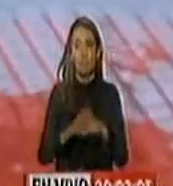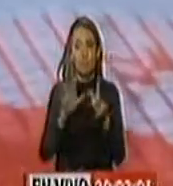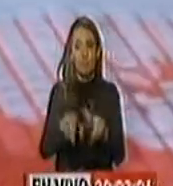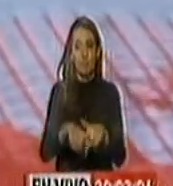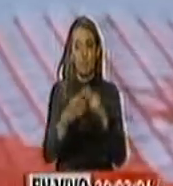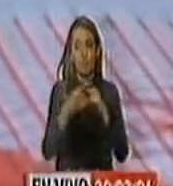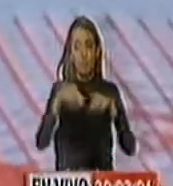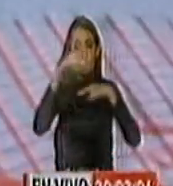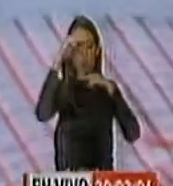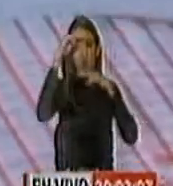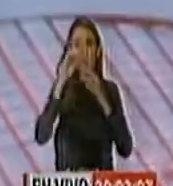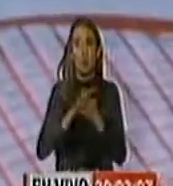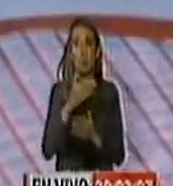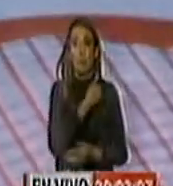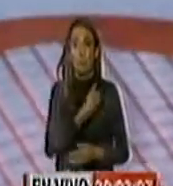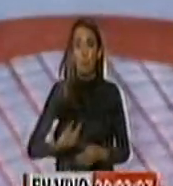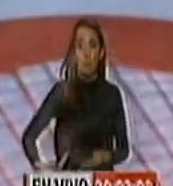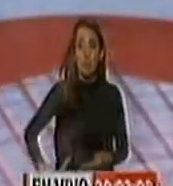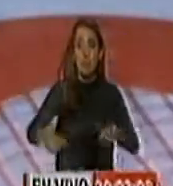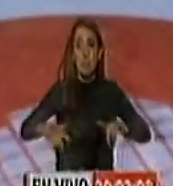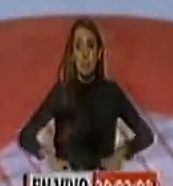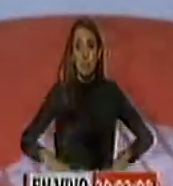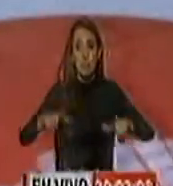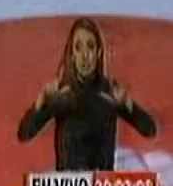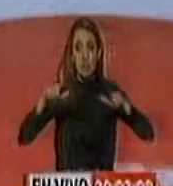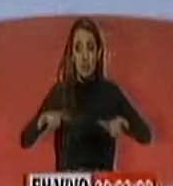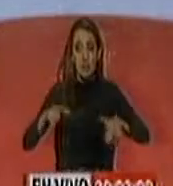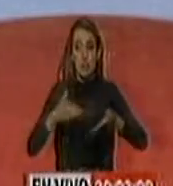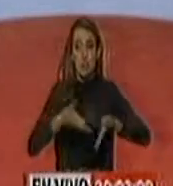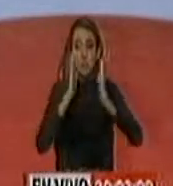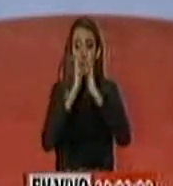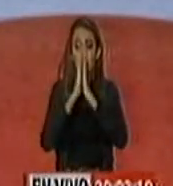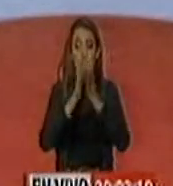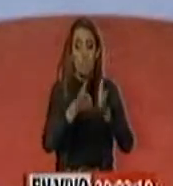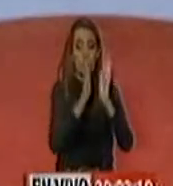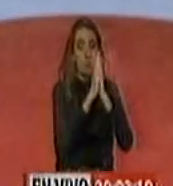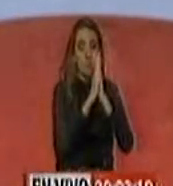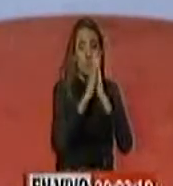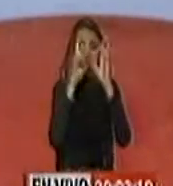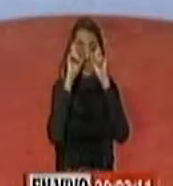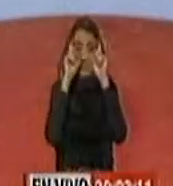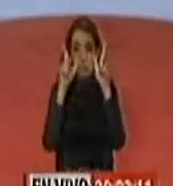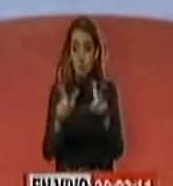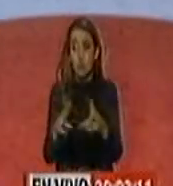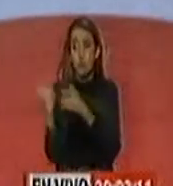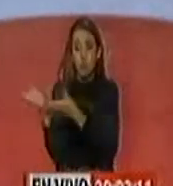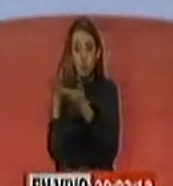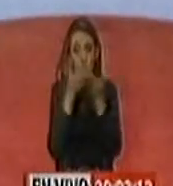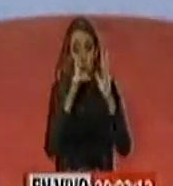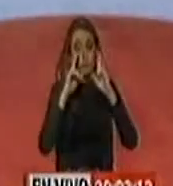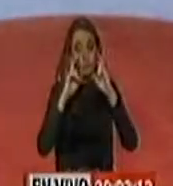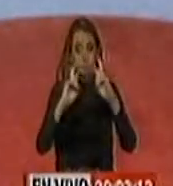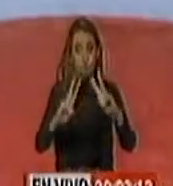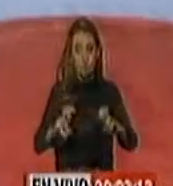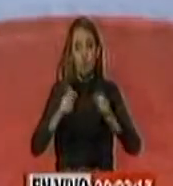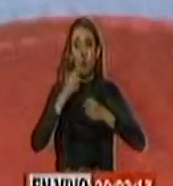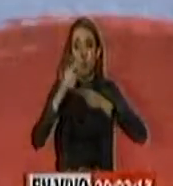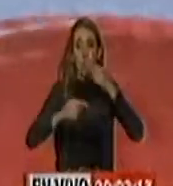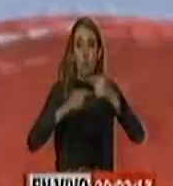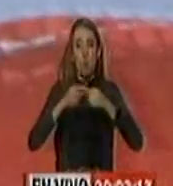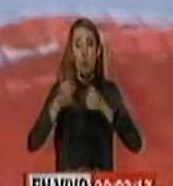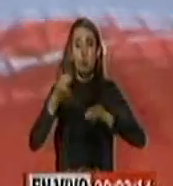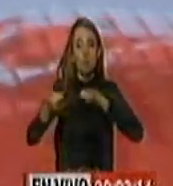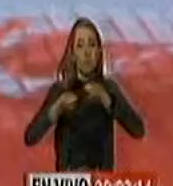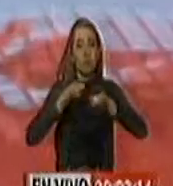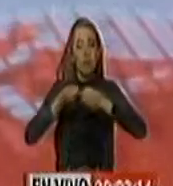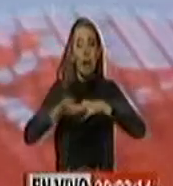Arrancamos con las noticias. El presidente de la República, Lenín Moreno, pidió a la Fiscalía General del Estado que investigue las cuentas que manejó durante la etapa